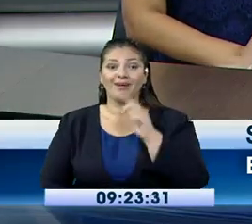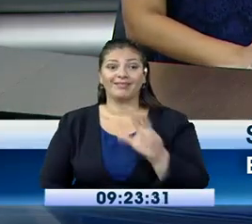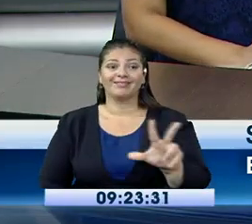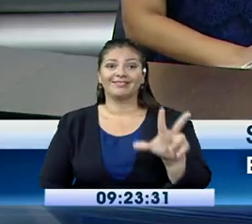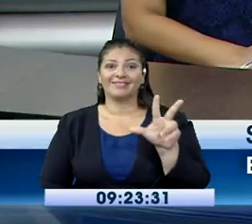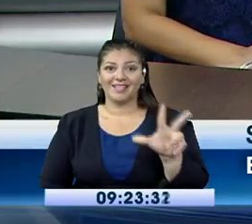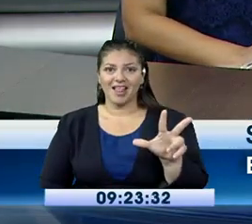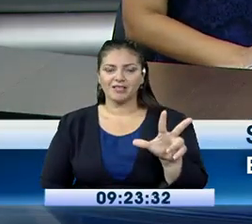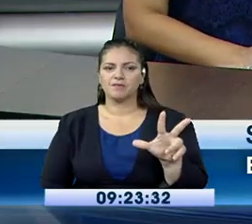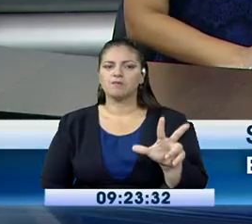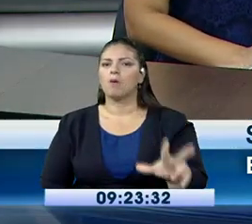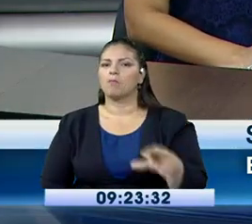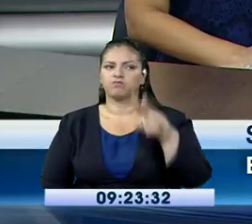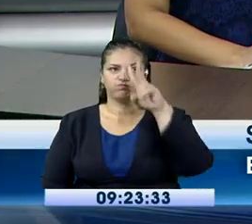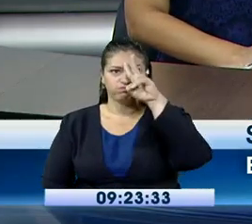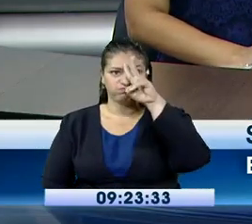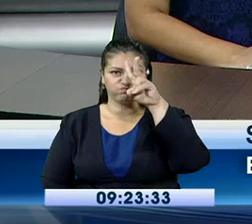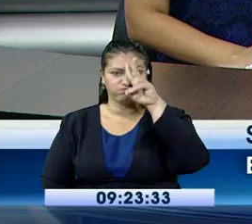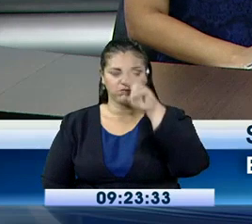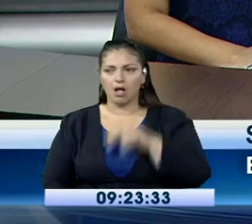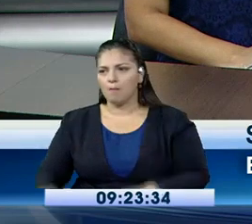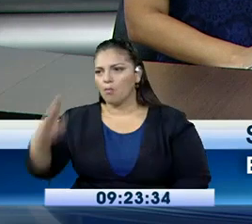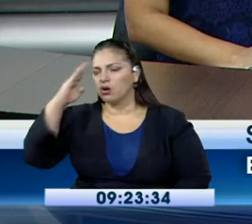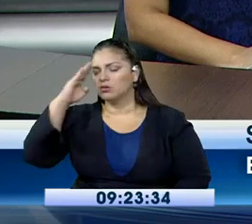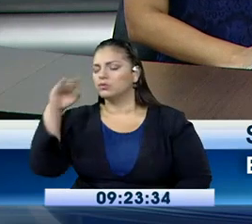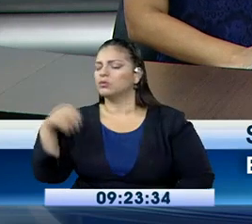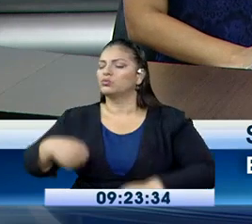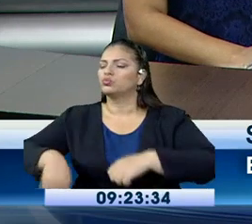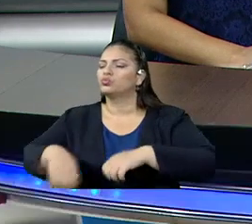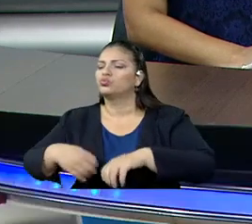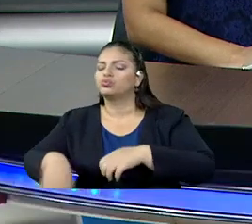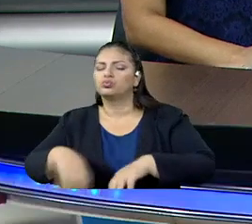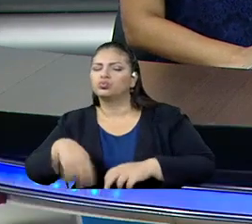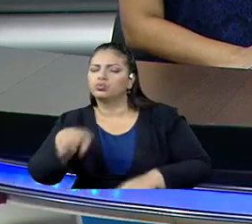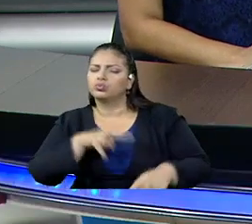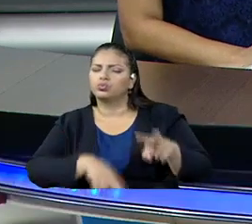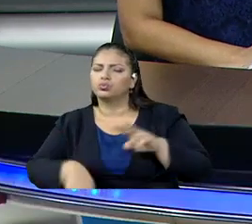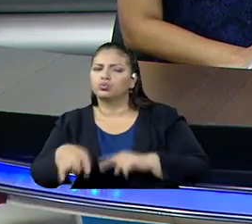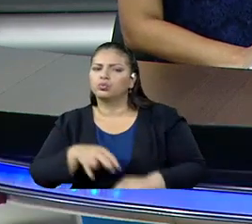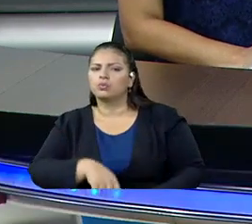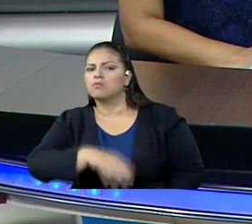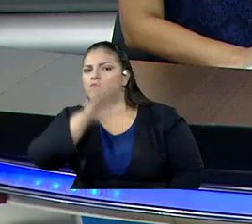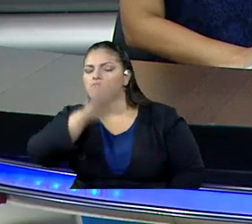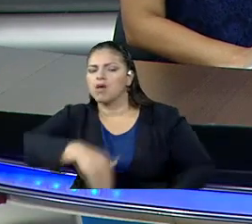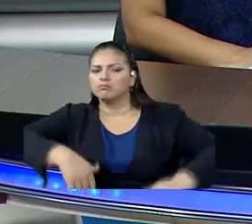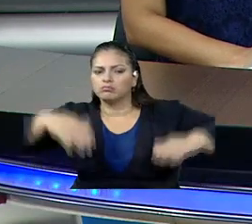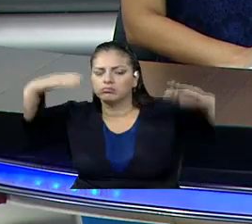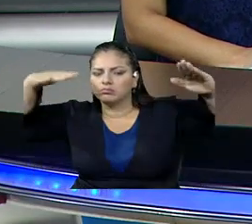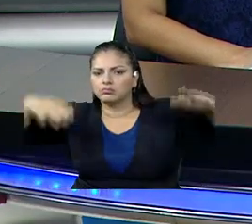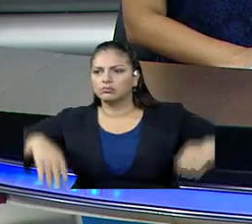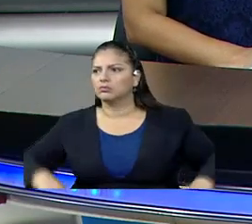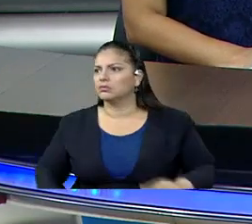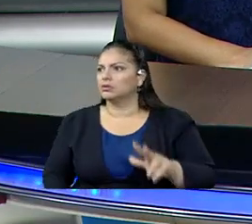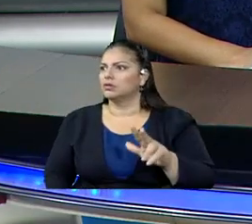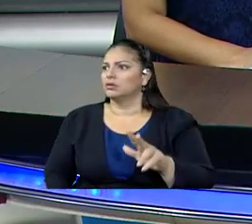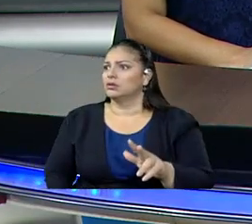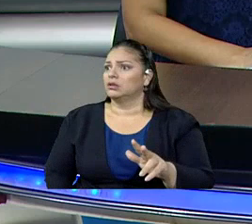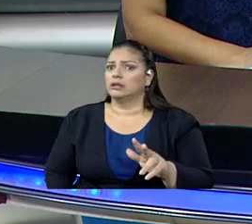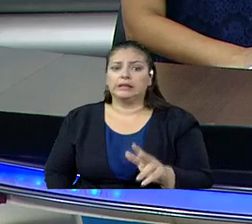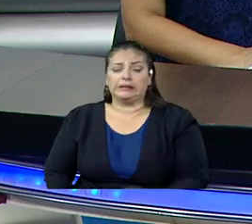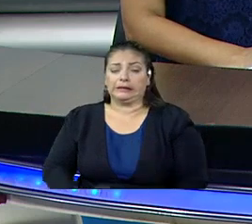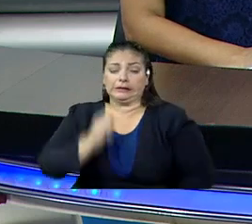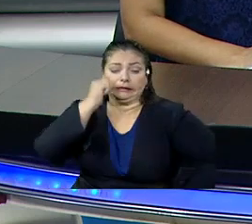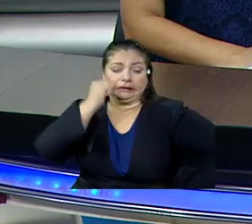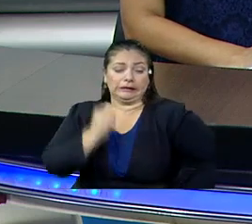control policial fueron detenidos en Guayaquil por agentes del orden. Durante la fallida escapada, uno de los sujetos trató de deshacerse de un arma de